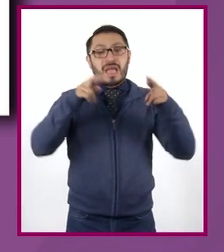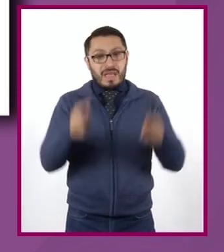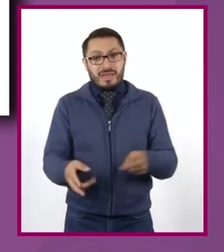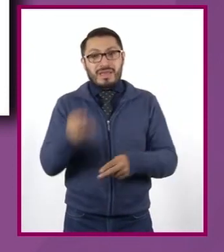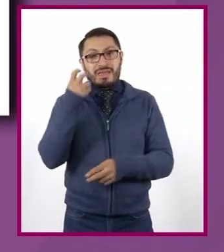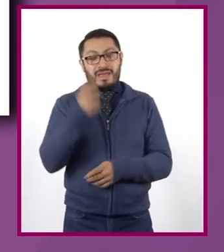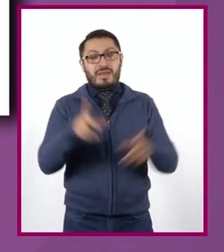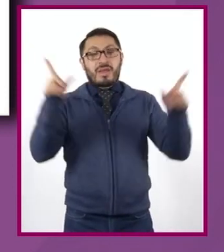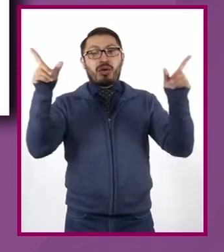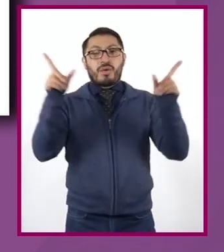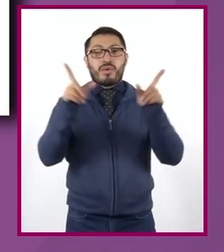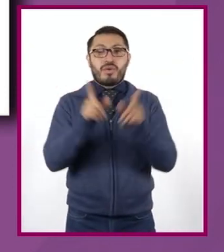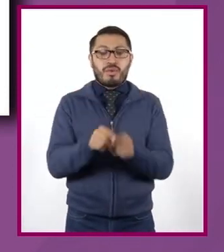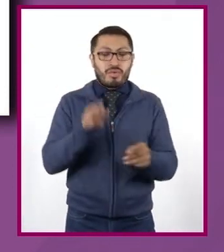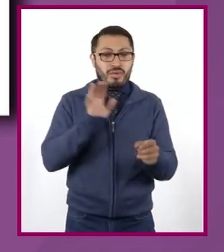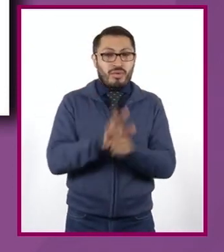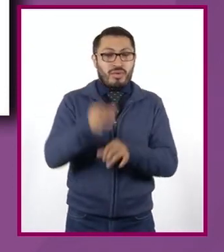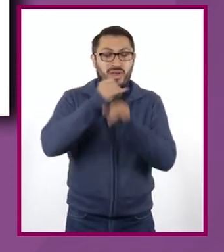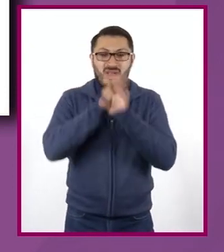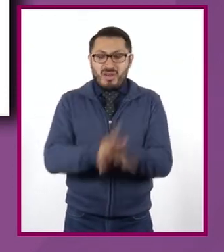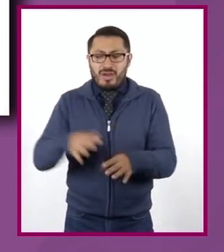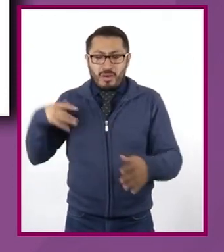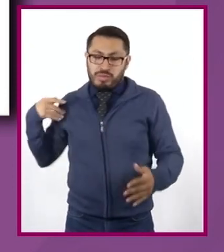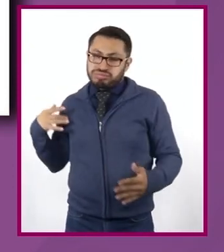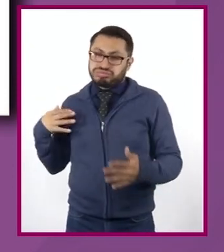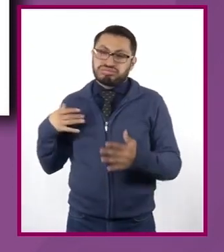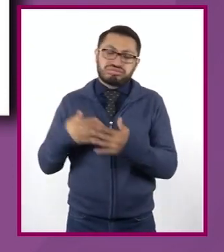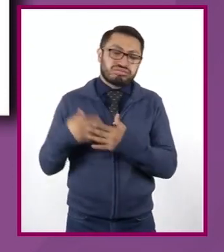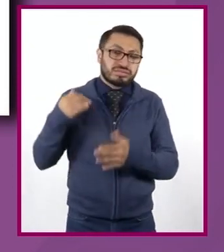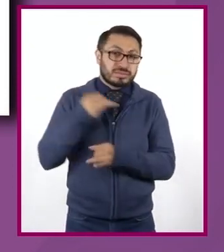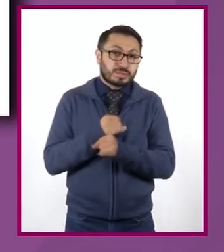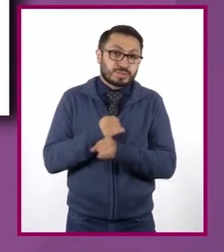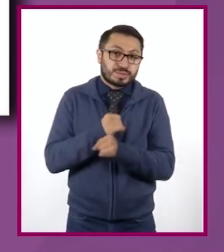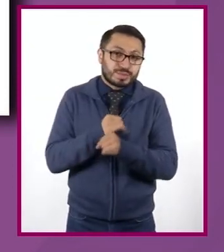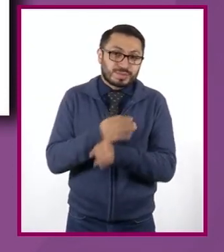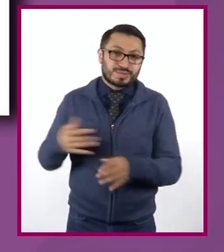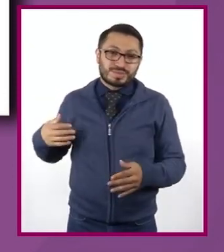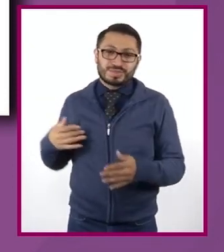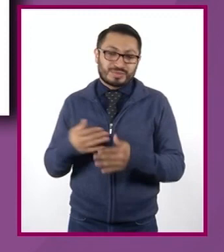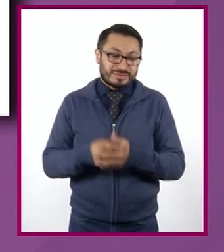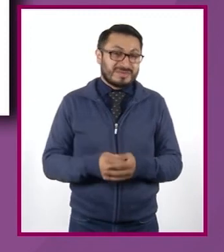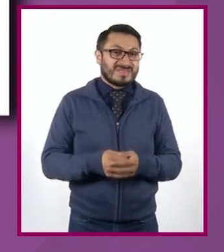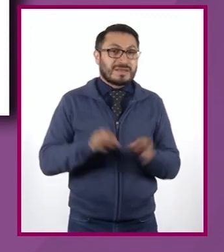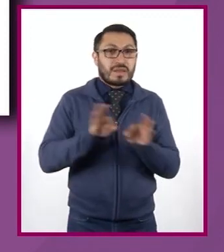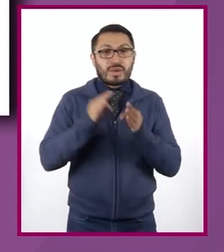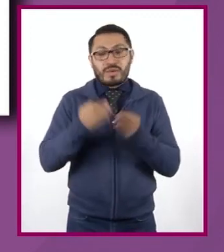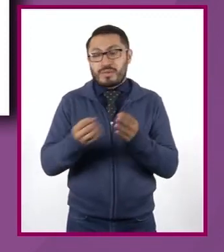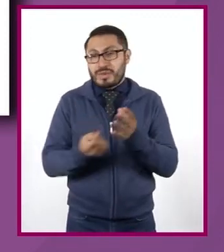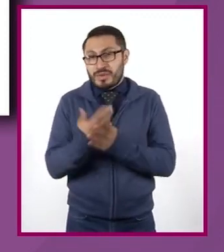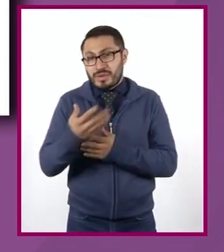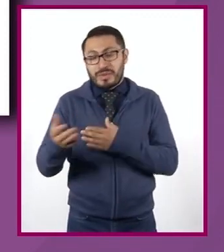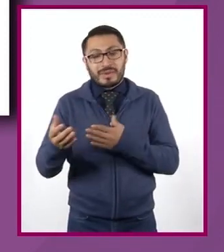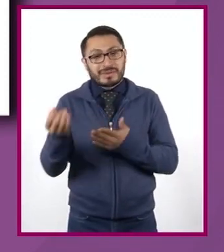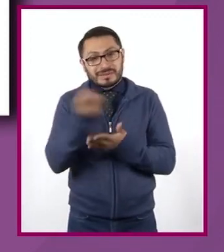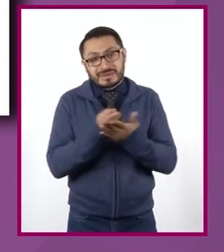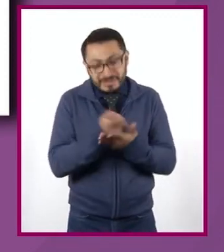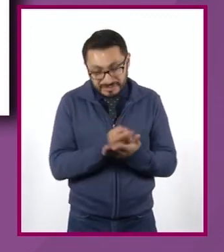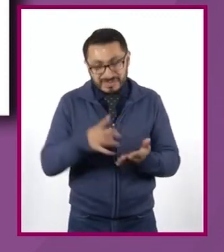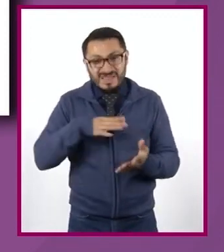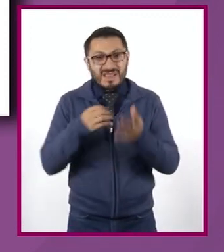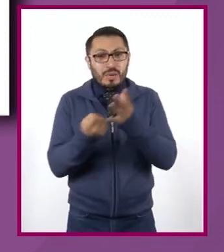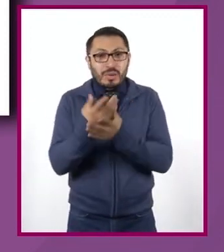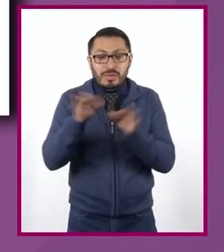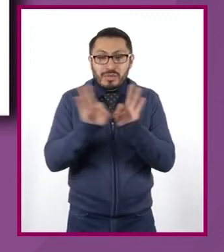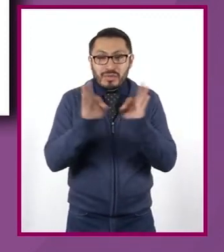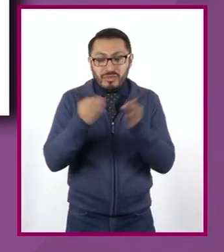un resumen de los conocimientos de años de estudio. Con las técnicas actuales de animación, se están haciendo nuevos